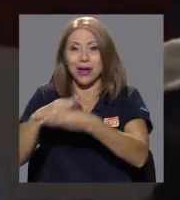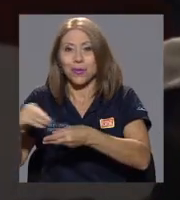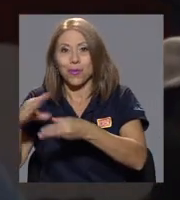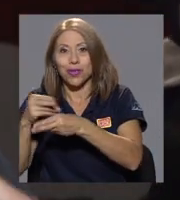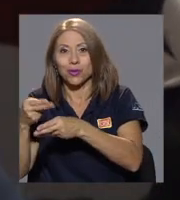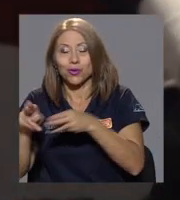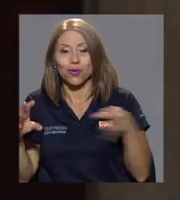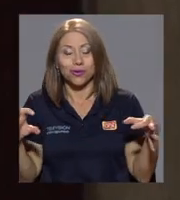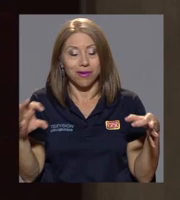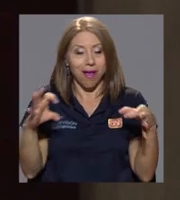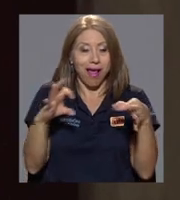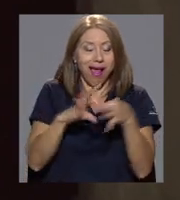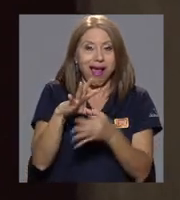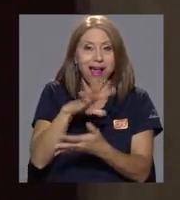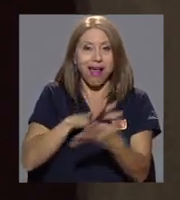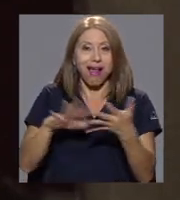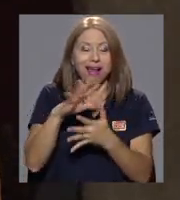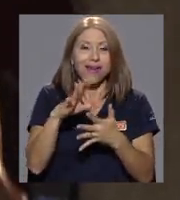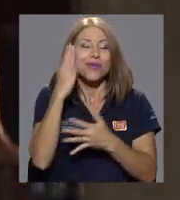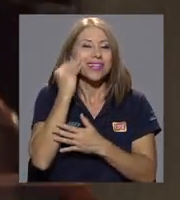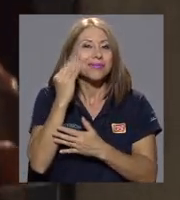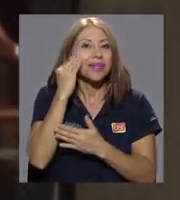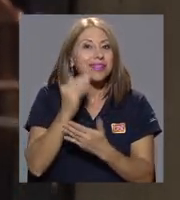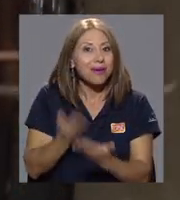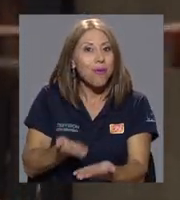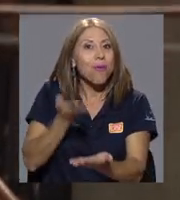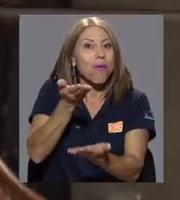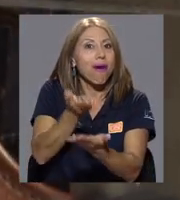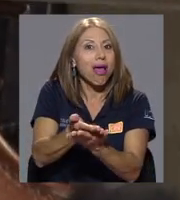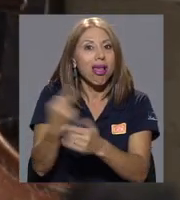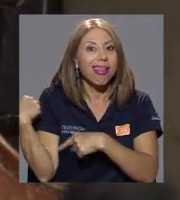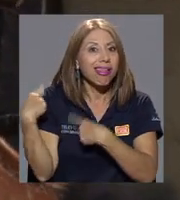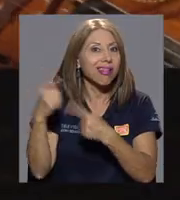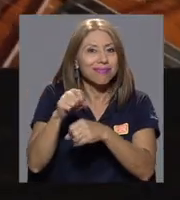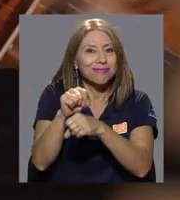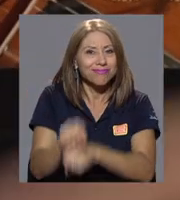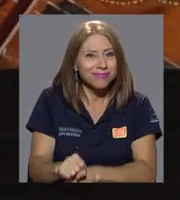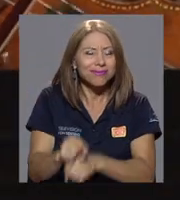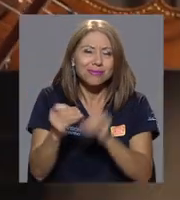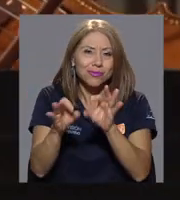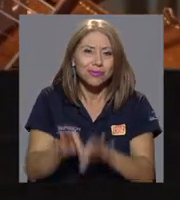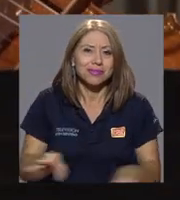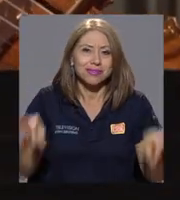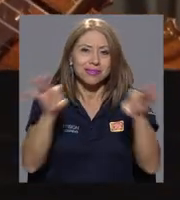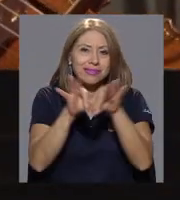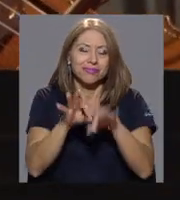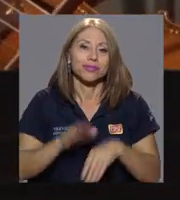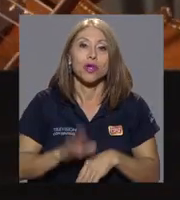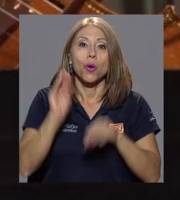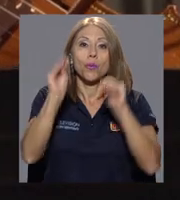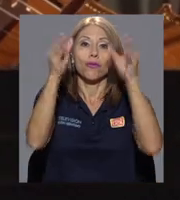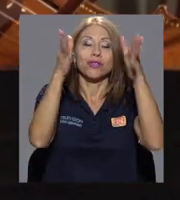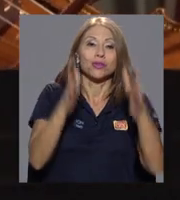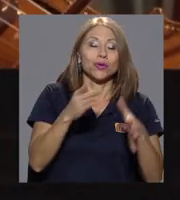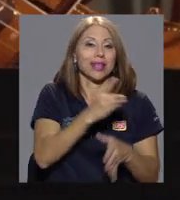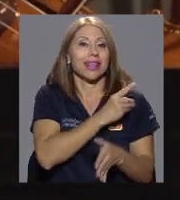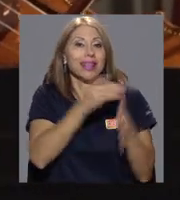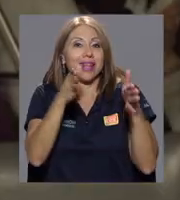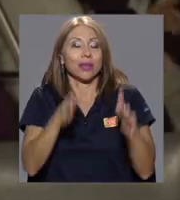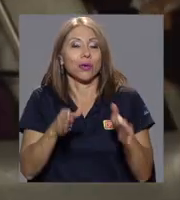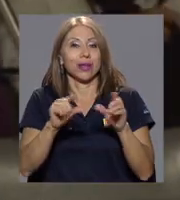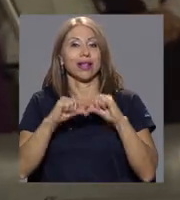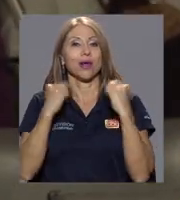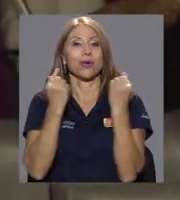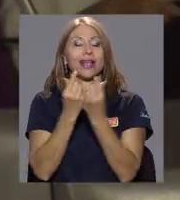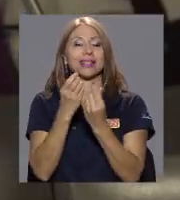cortos conformó una experiencia propositiva poco convencional y muy trascendental. Su profesor y director de la